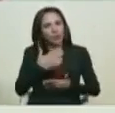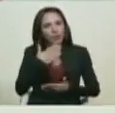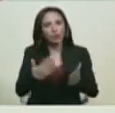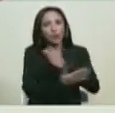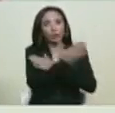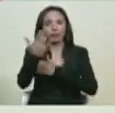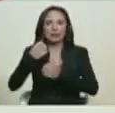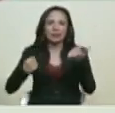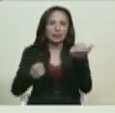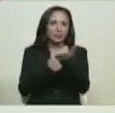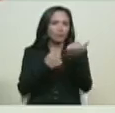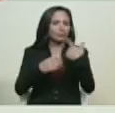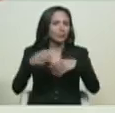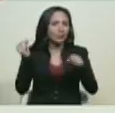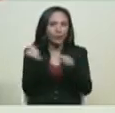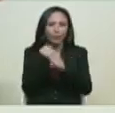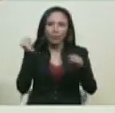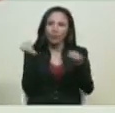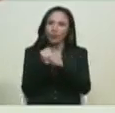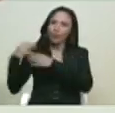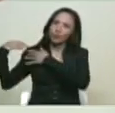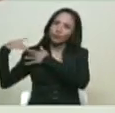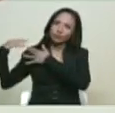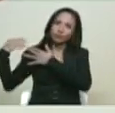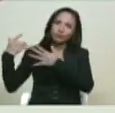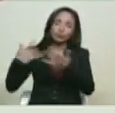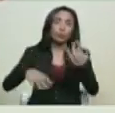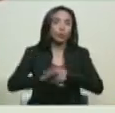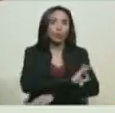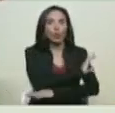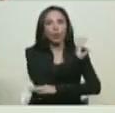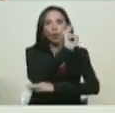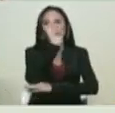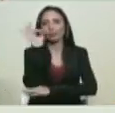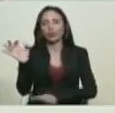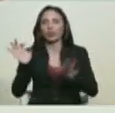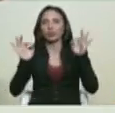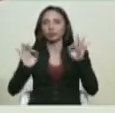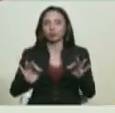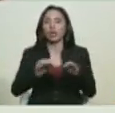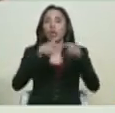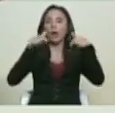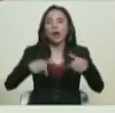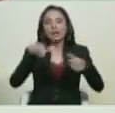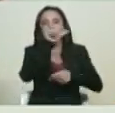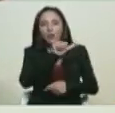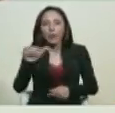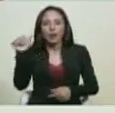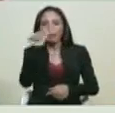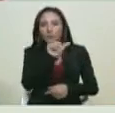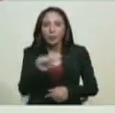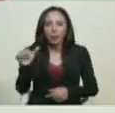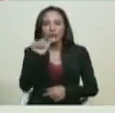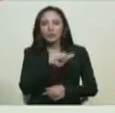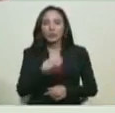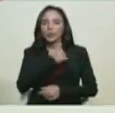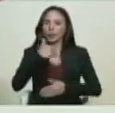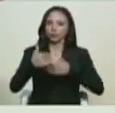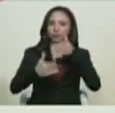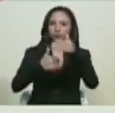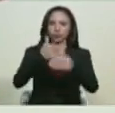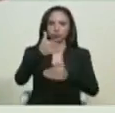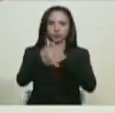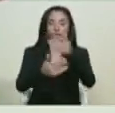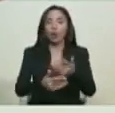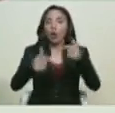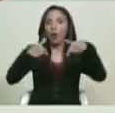que trabajó incansablemente durante, especialmente en las últimas semanas, para hacer posible